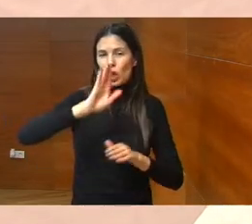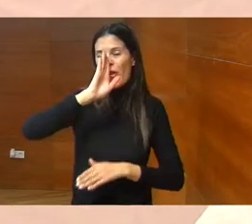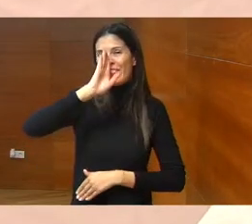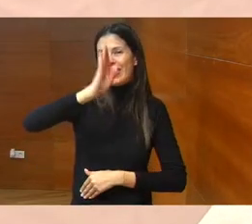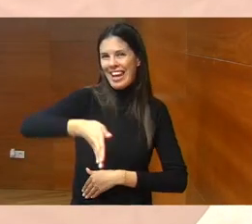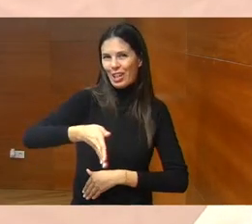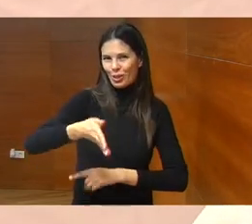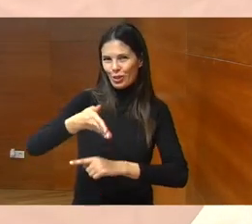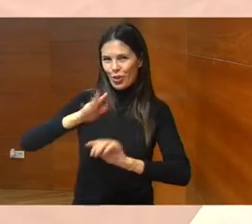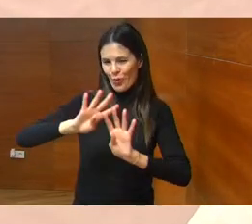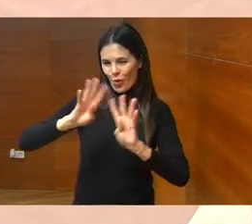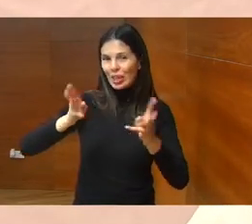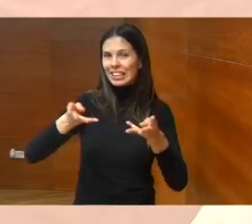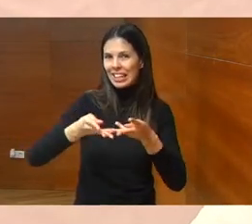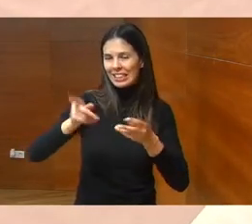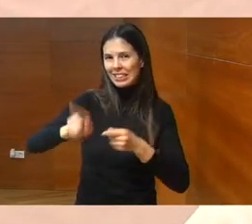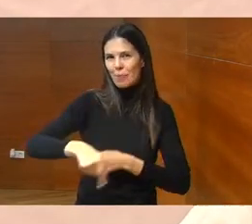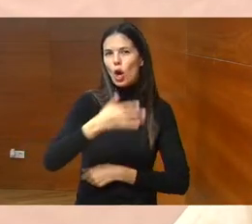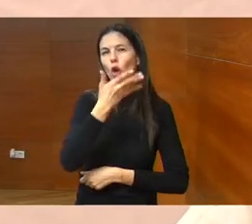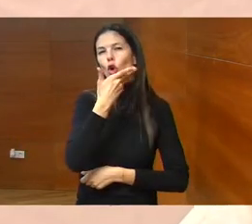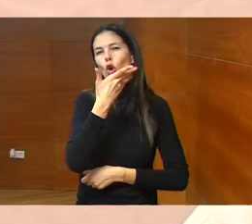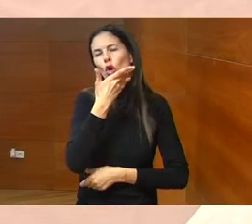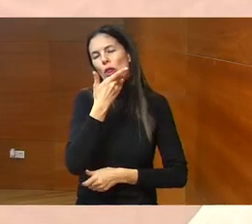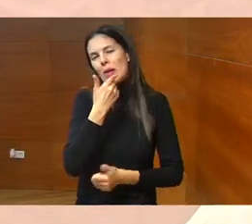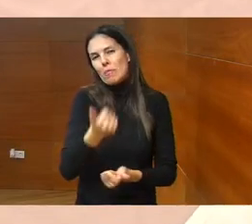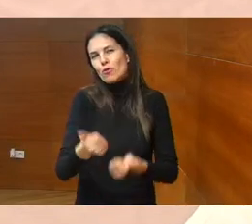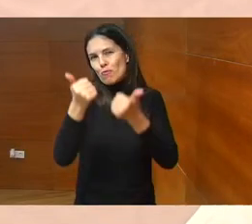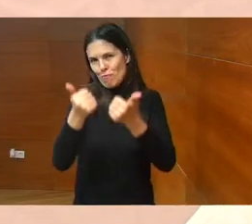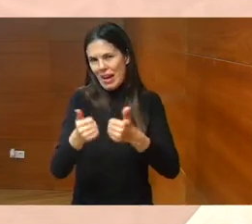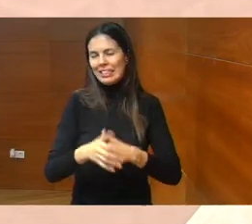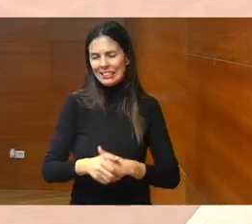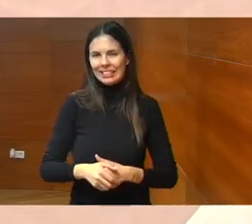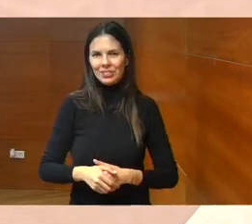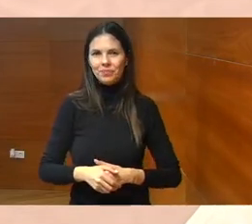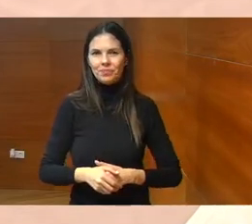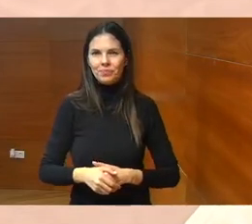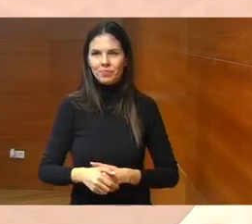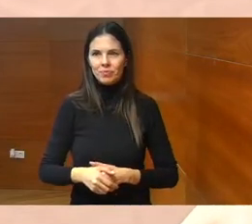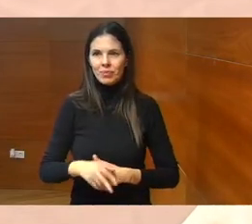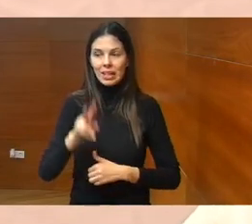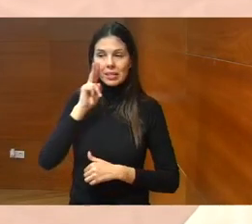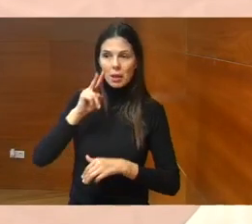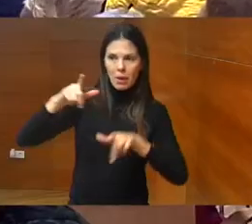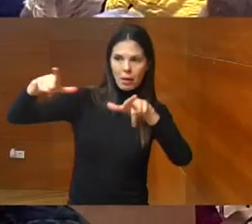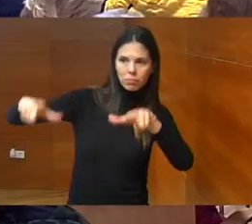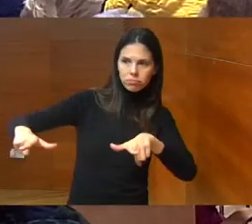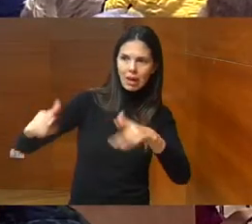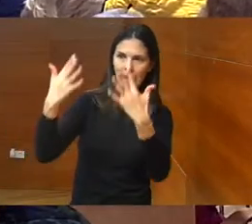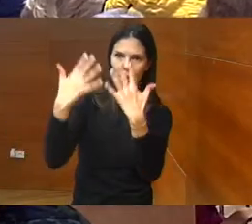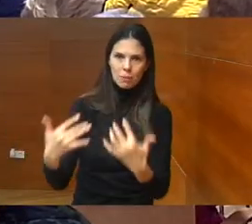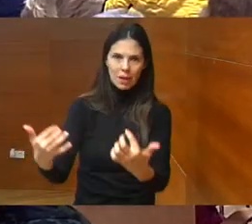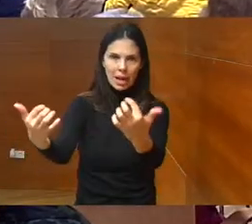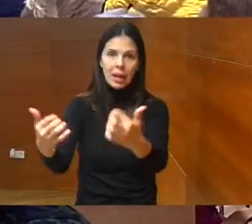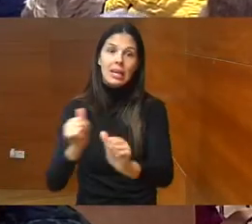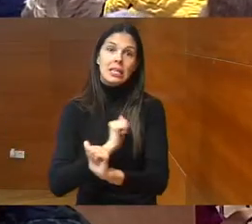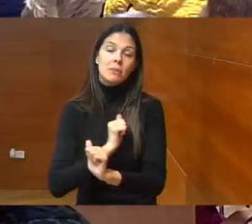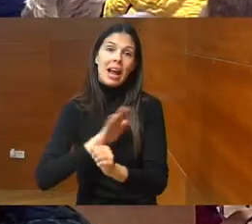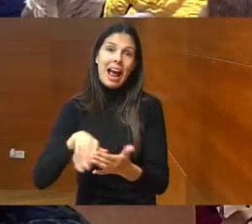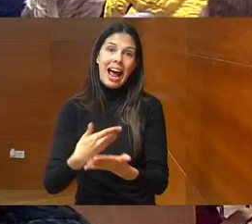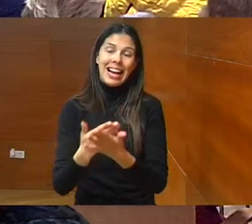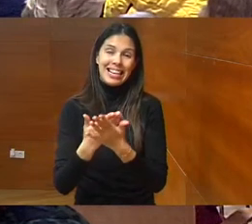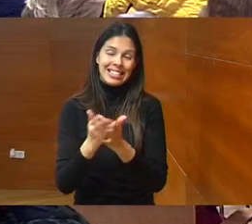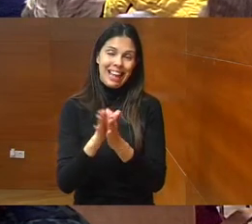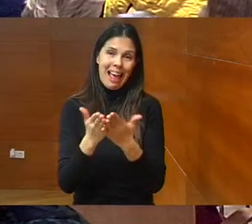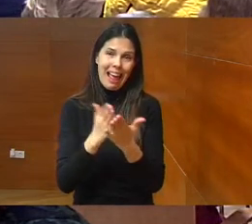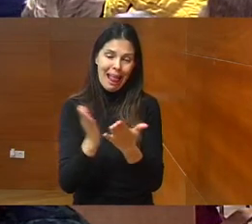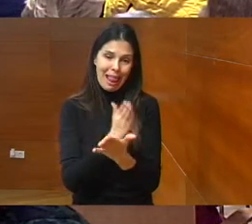Bueno pues conoceremos un poquillo más de más de no en esos planos de sala y habrá que esperar a que se publique un libro para